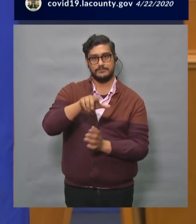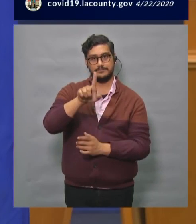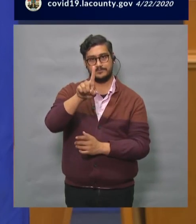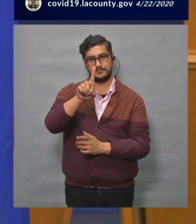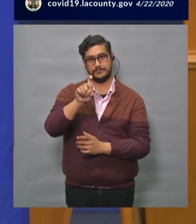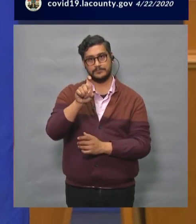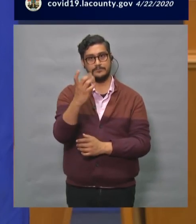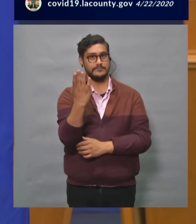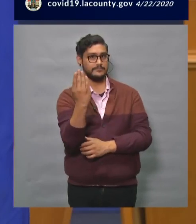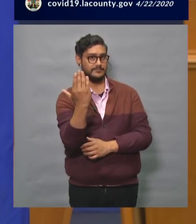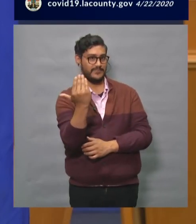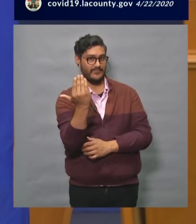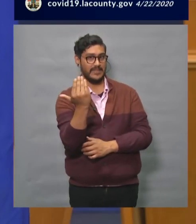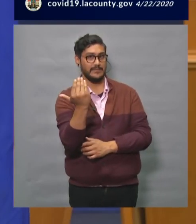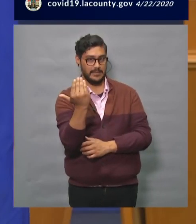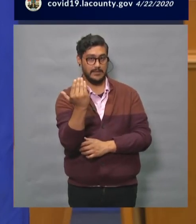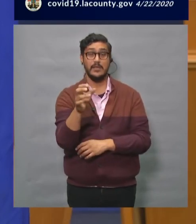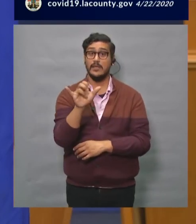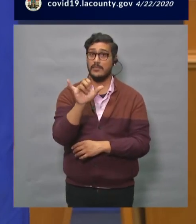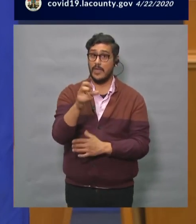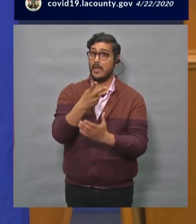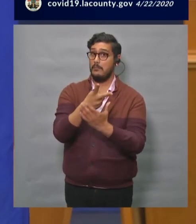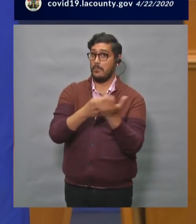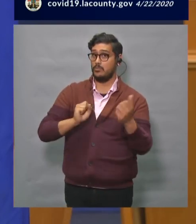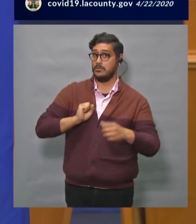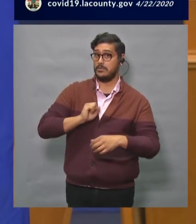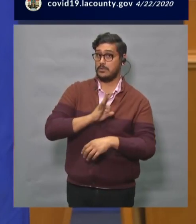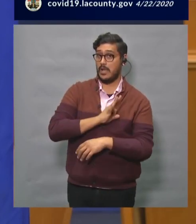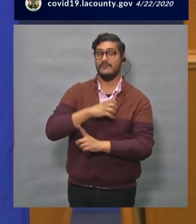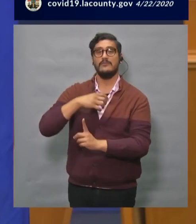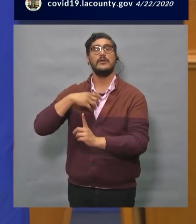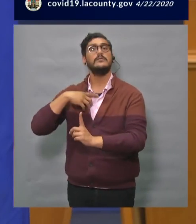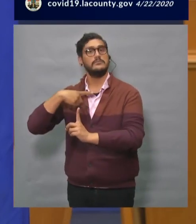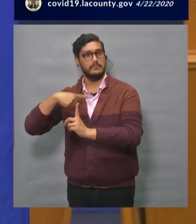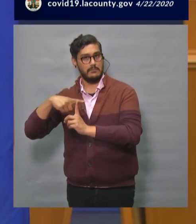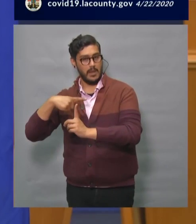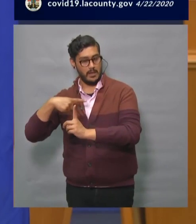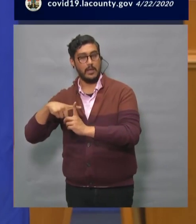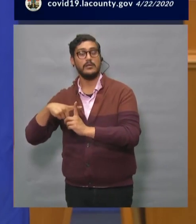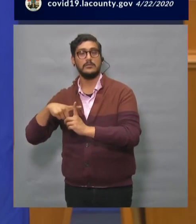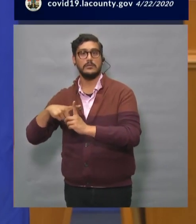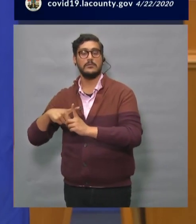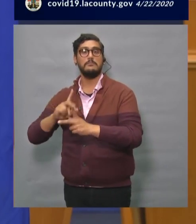3,115, incluidos tanto el personal como los residentes.